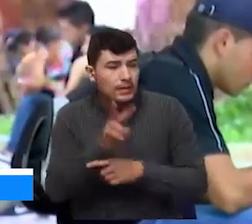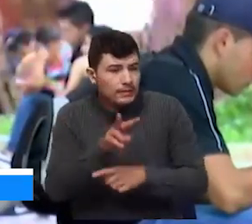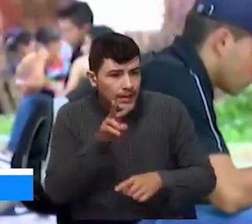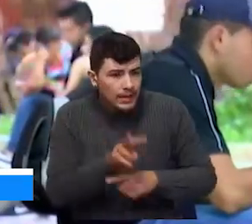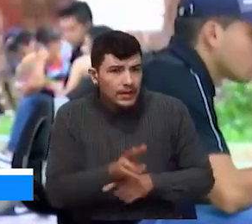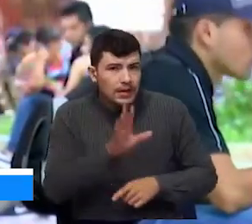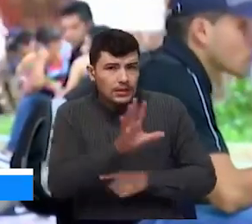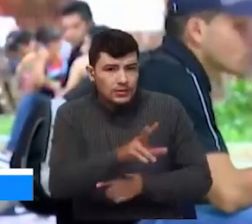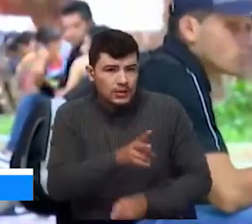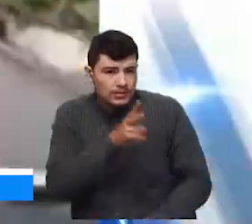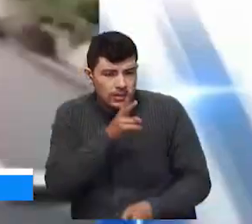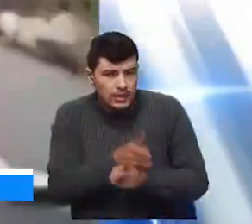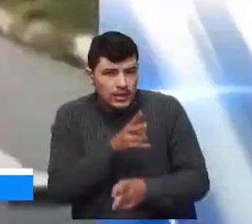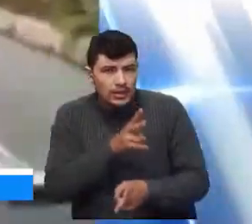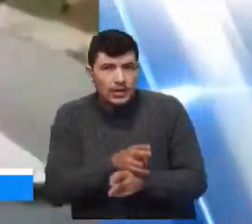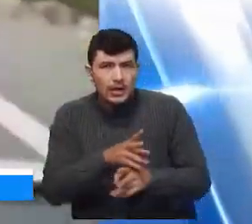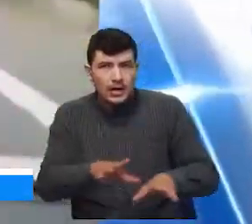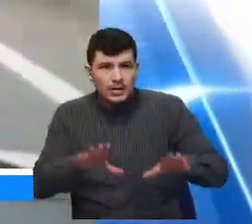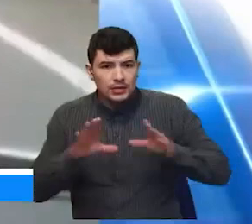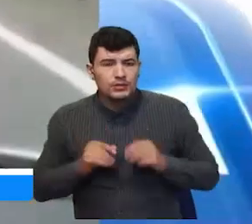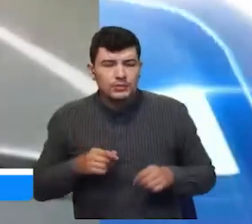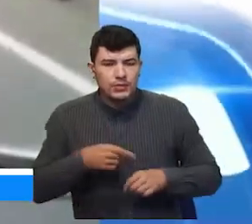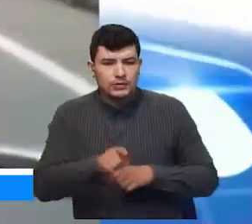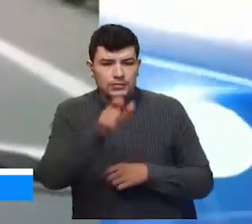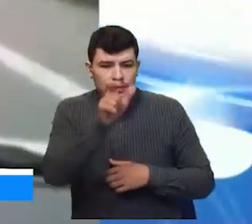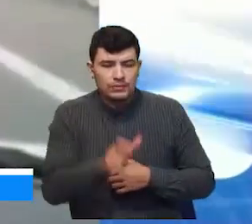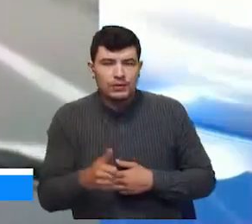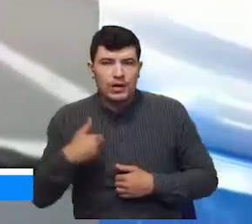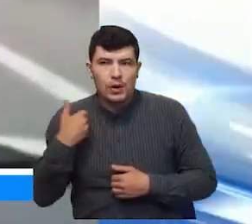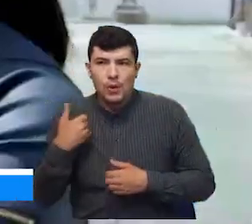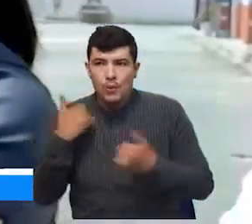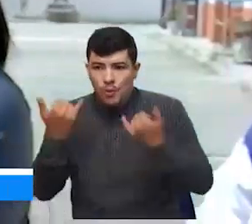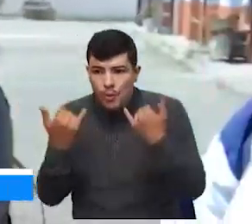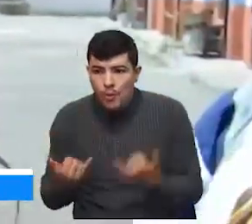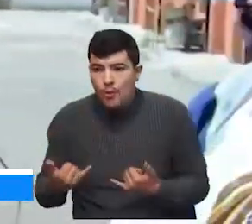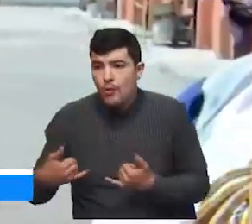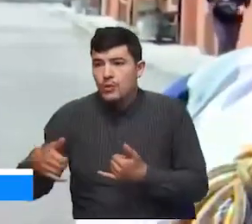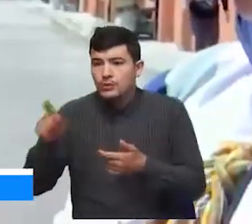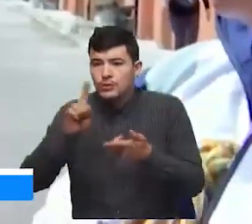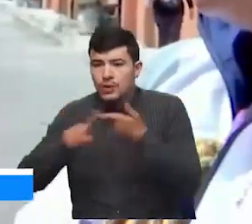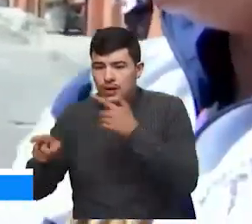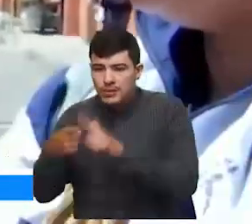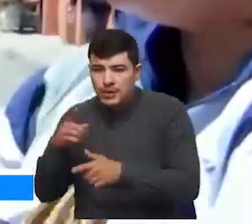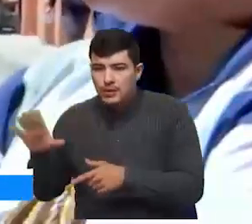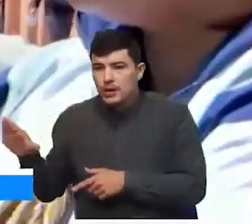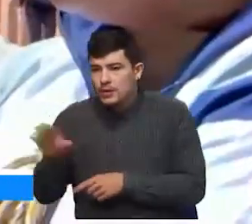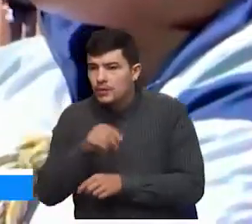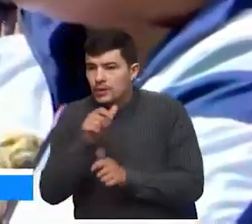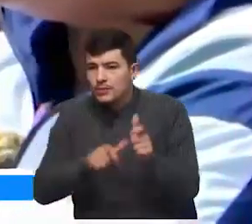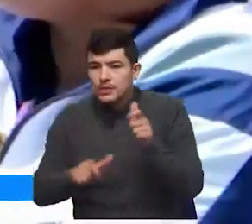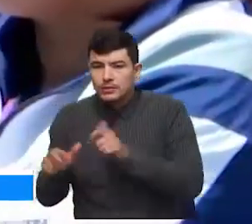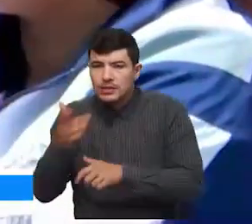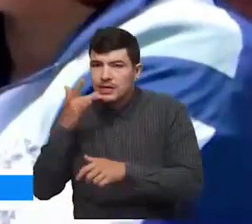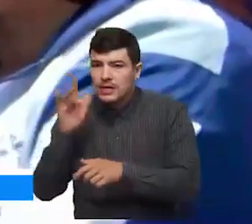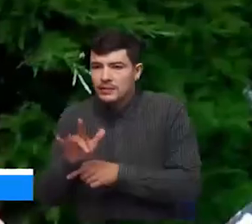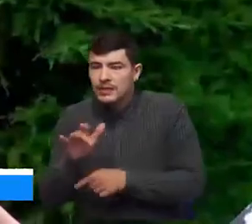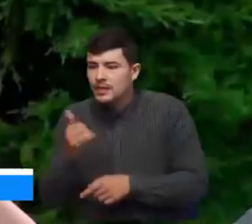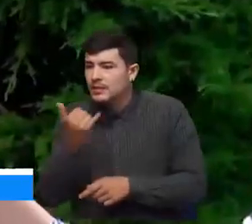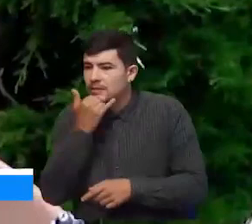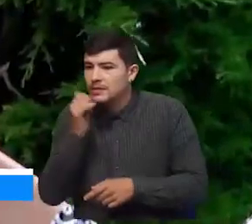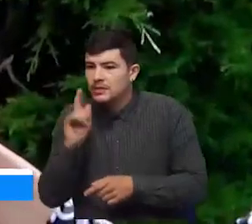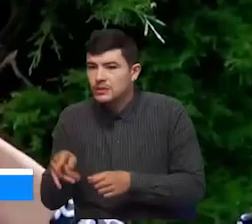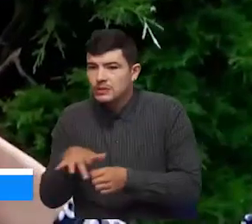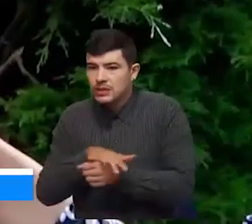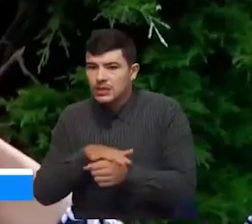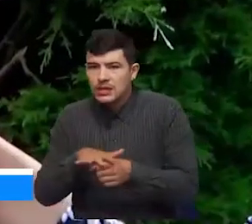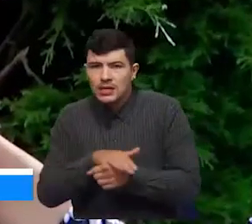el peligro que estaba asumiendo el joven hoy sus amigos y allegados lamentan lo ocurrido él era